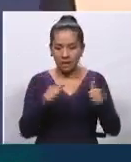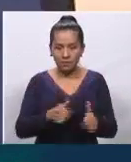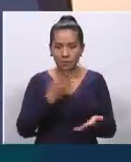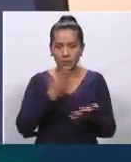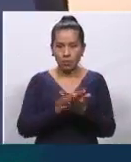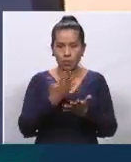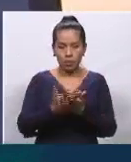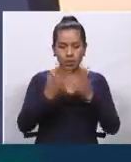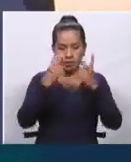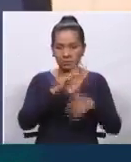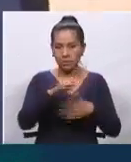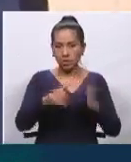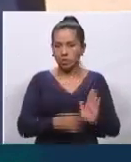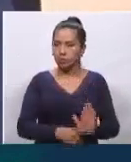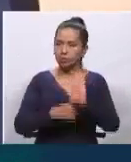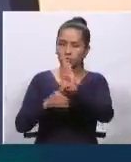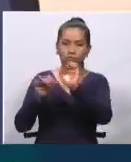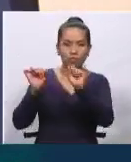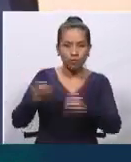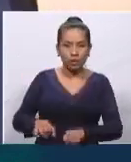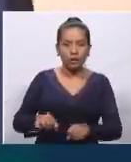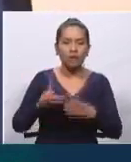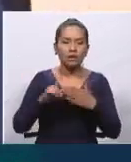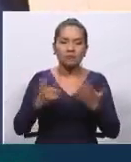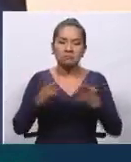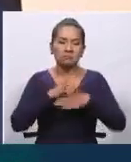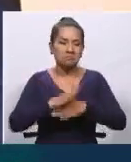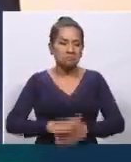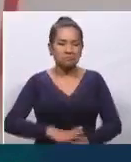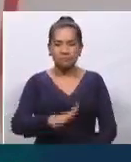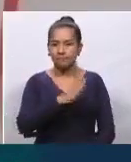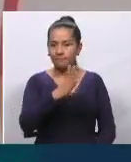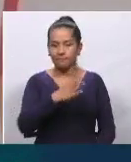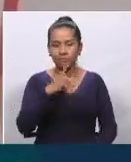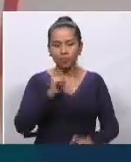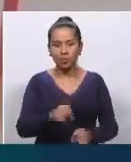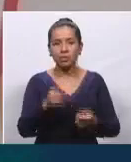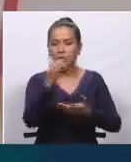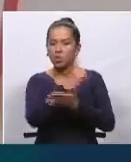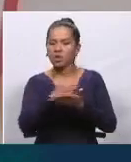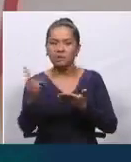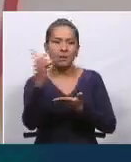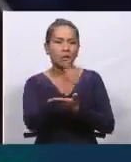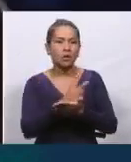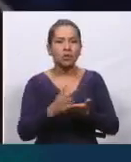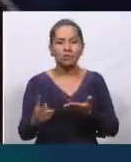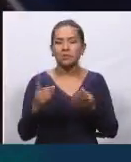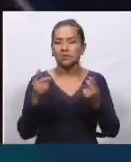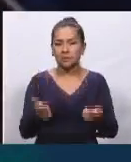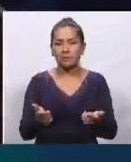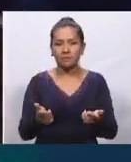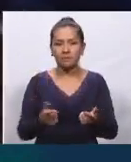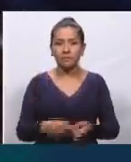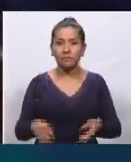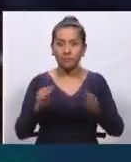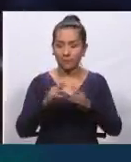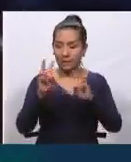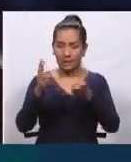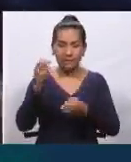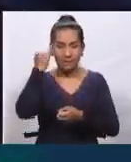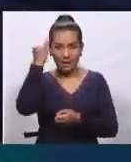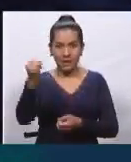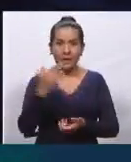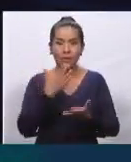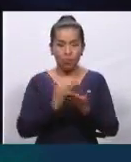planteadas, planificadas para poder tratarlo, pues tranquilamente se puede hacer esto en una semana, en 2 semanas aproximadamente. Si la idea va por buen